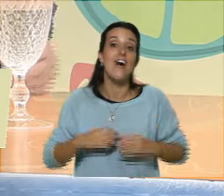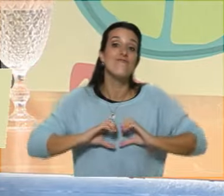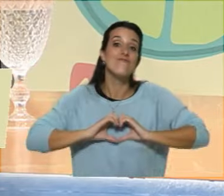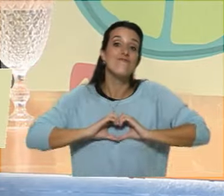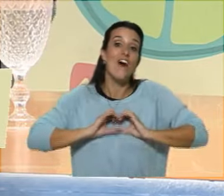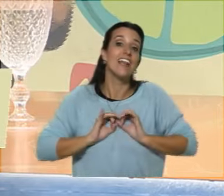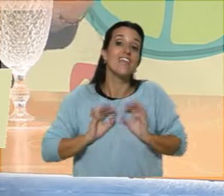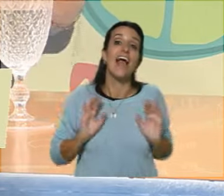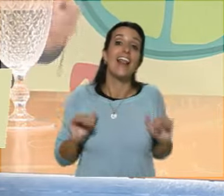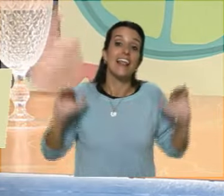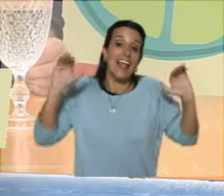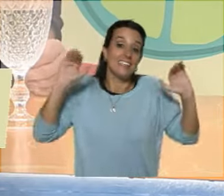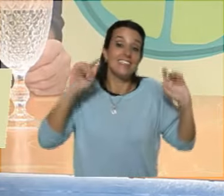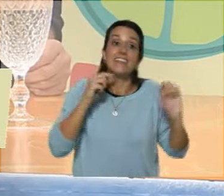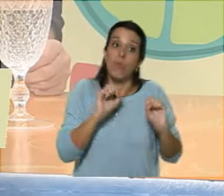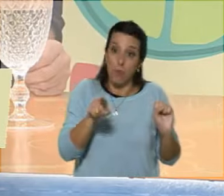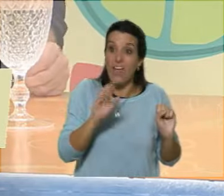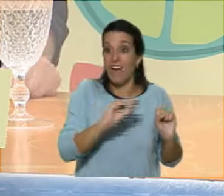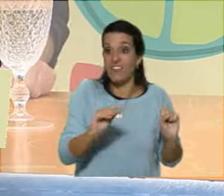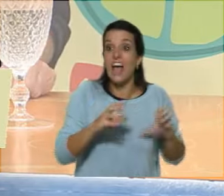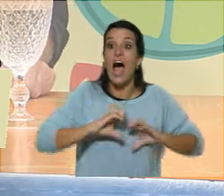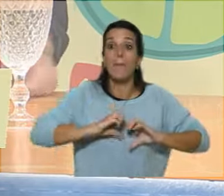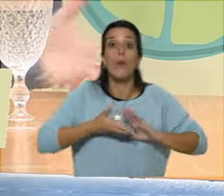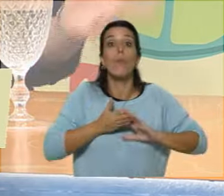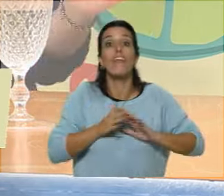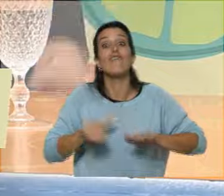que corazón te avisa libre, también que el amor se puede volar, ¿no? Que hay que